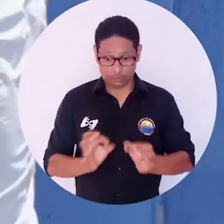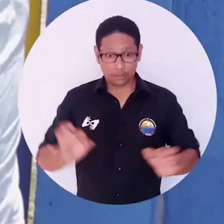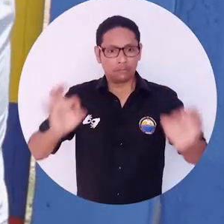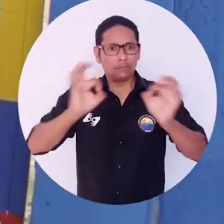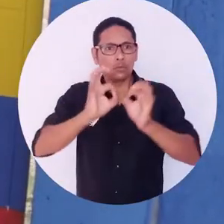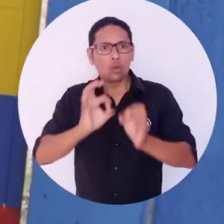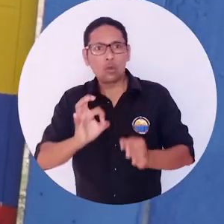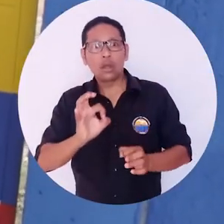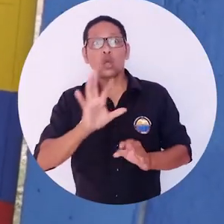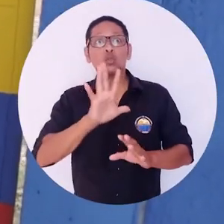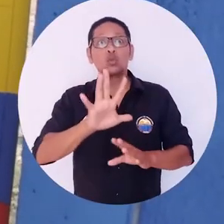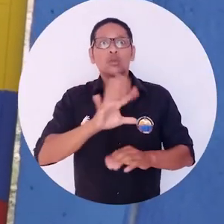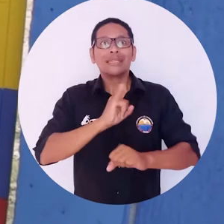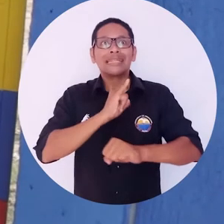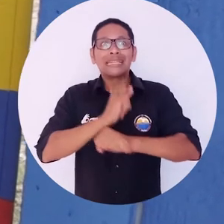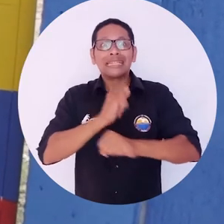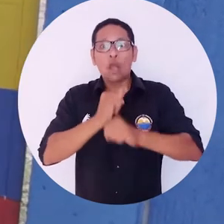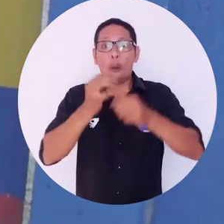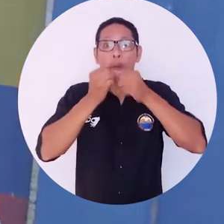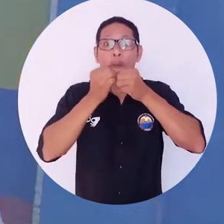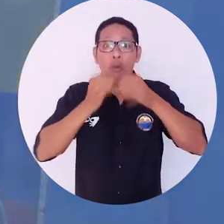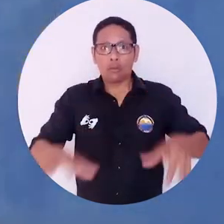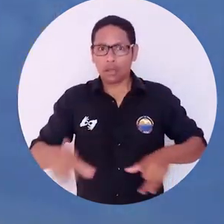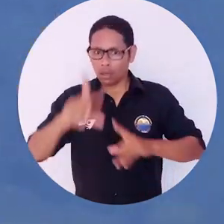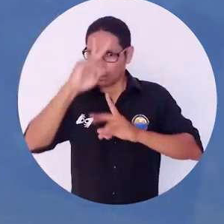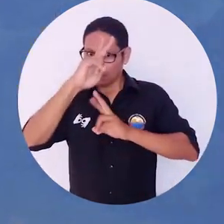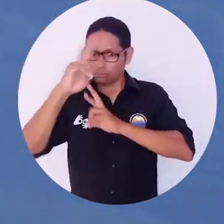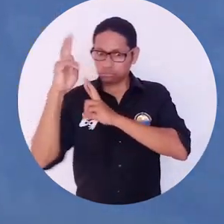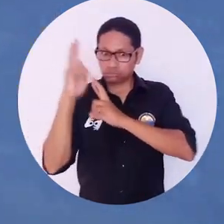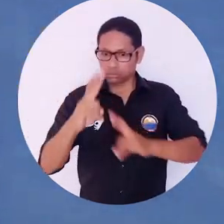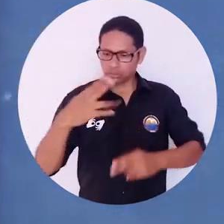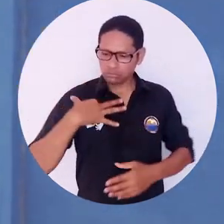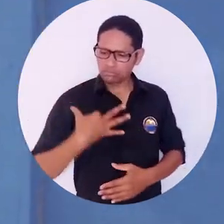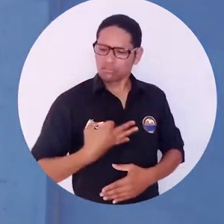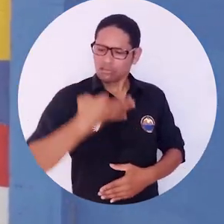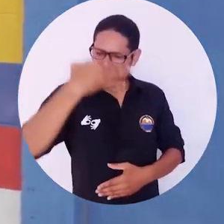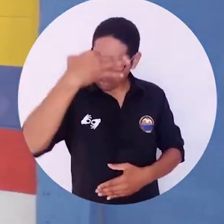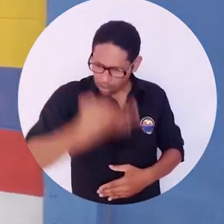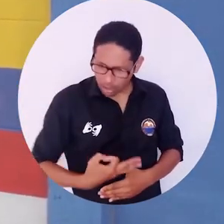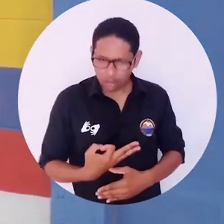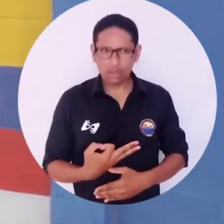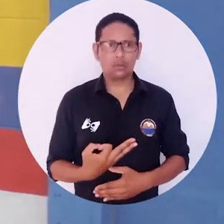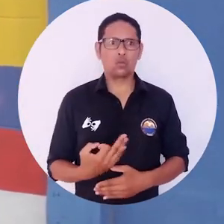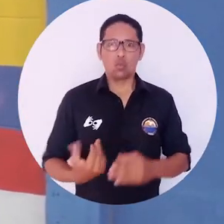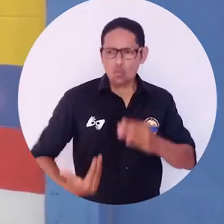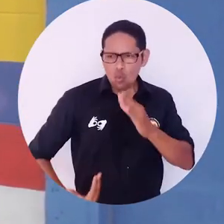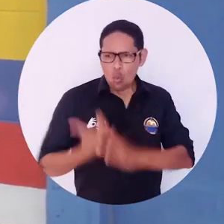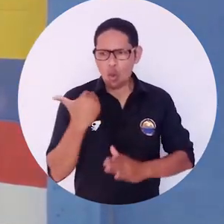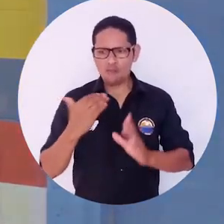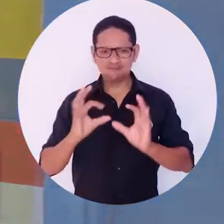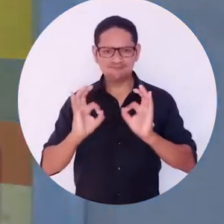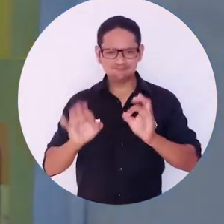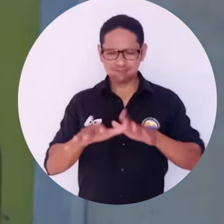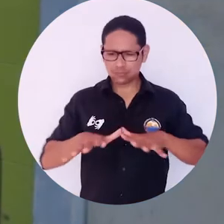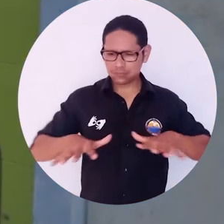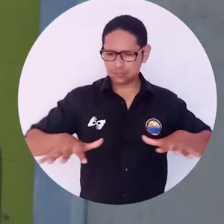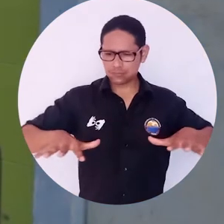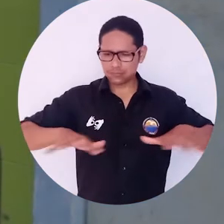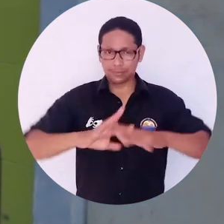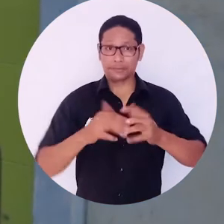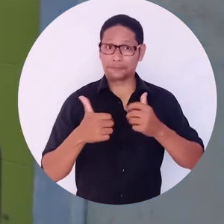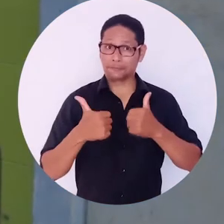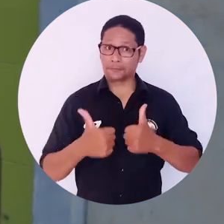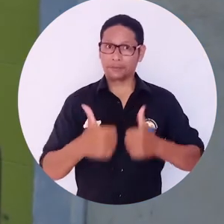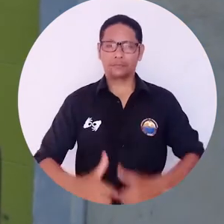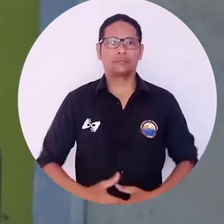las instituciones públicas del país reconocida por sus valores éticos, la majestuosidad y la innovación de su campus. Bueno, esta